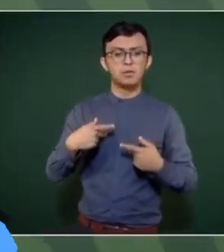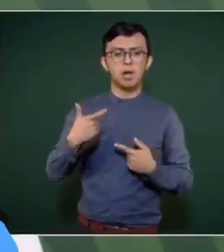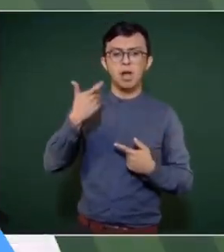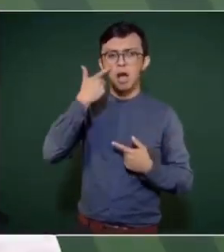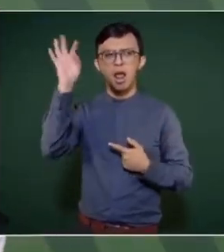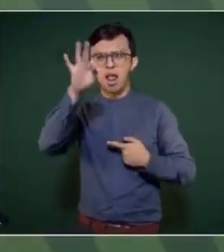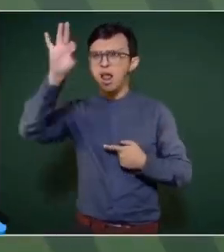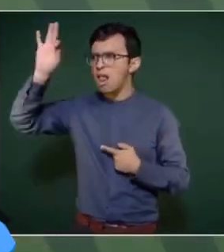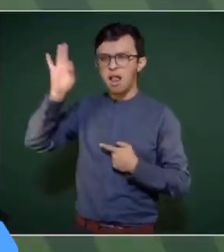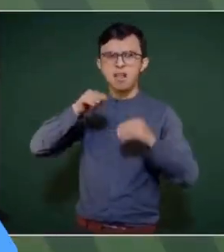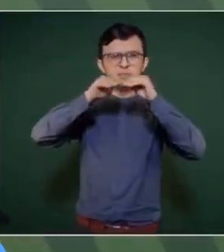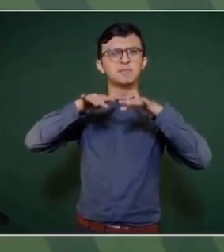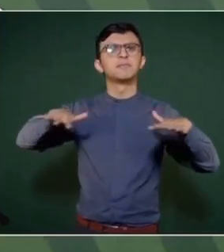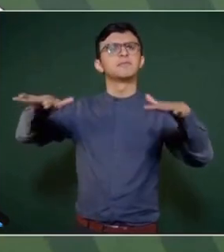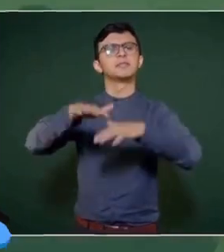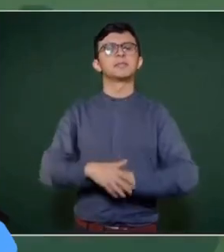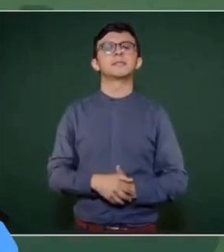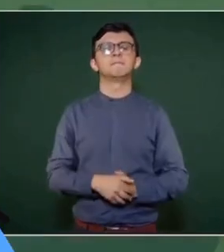Entonces, hacía falta